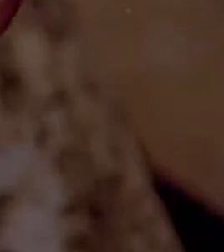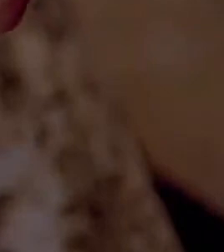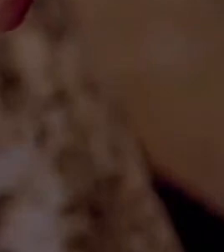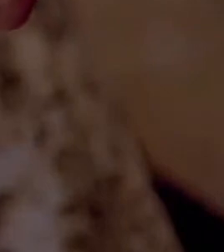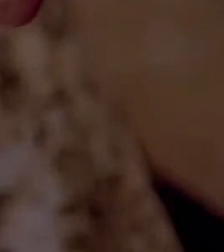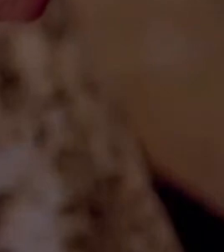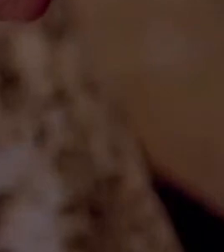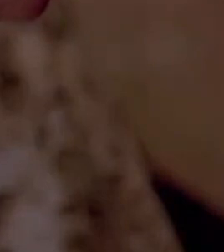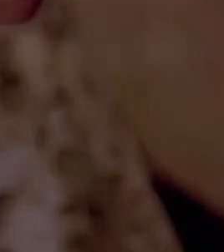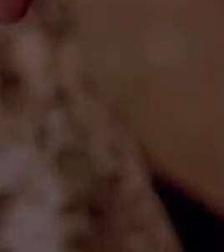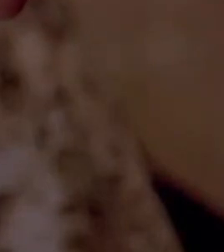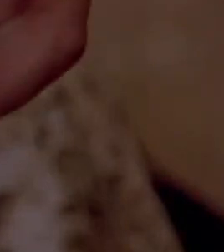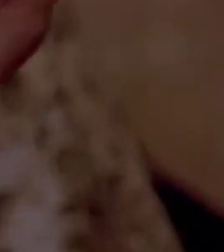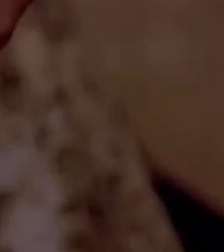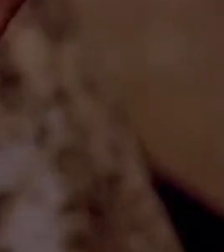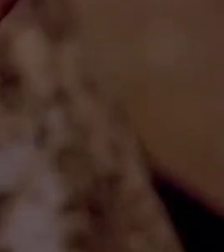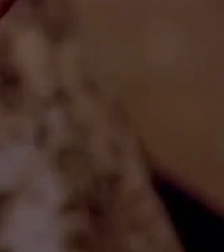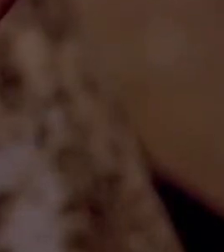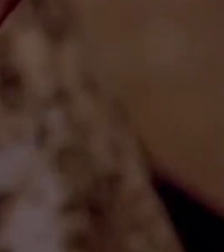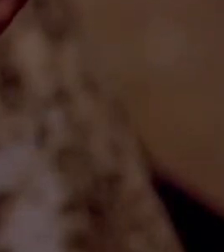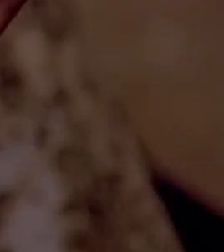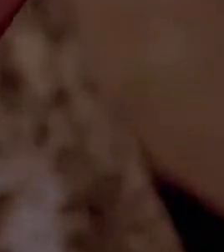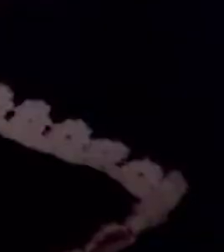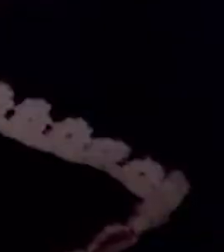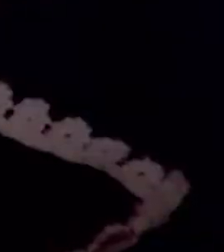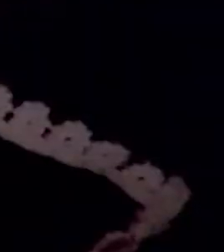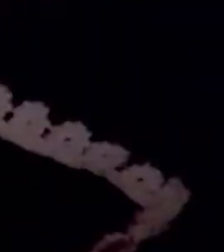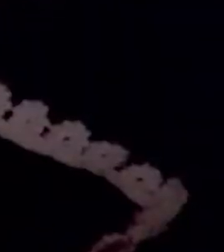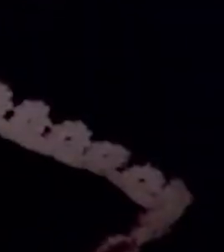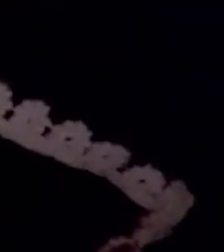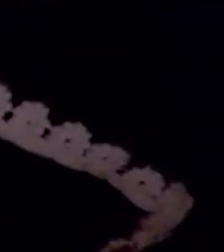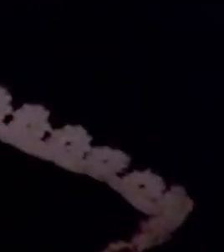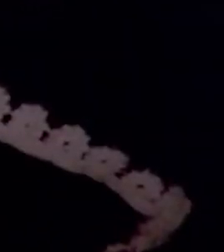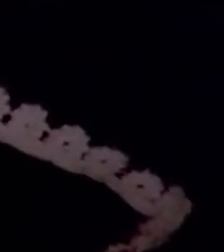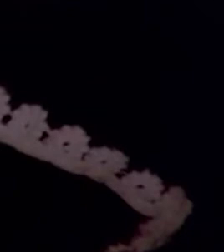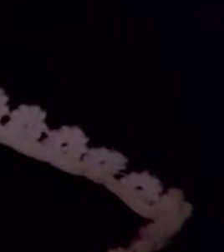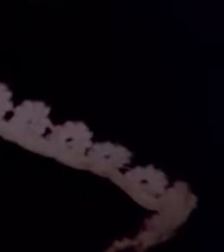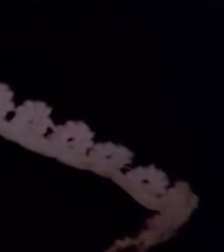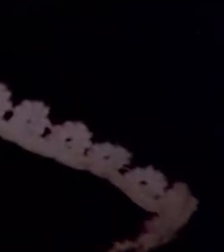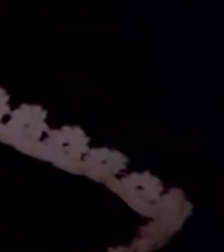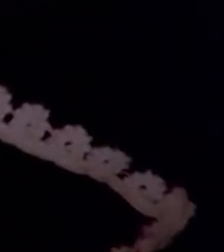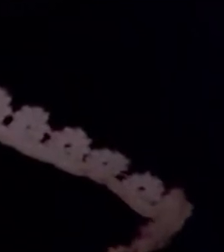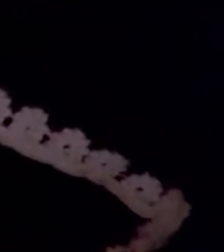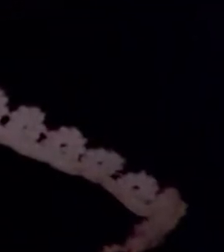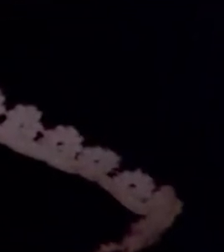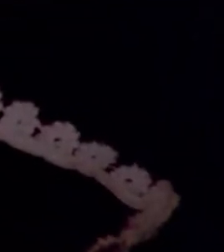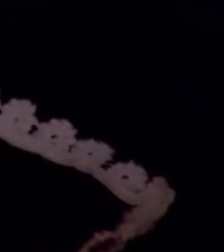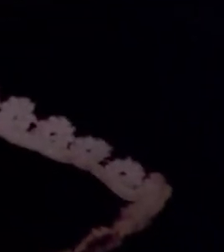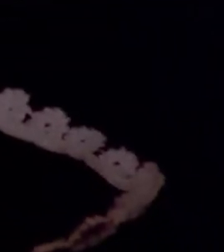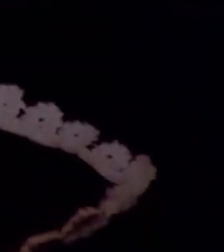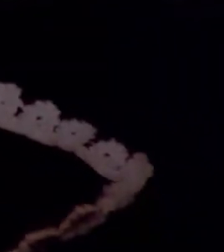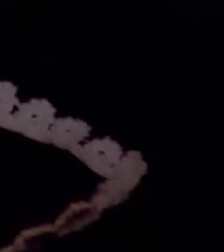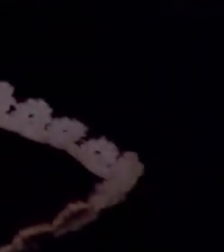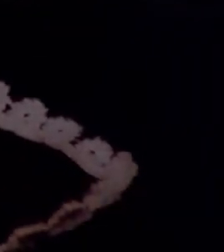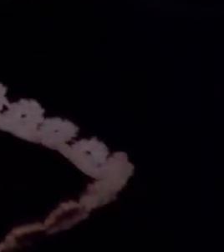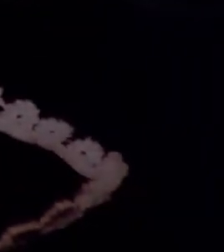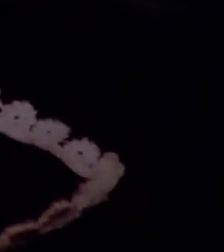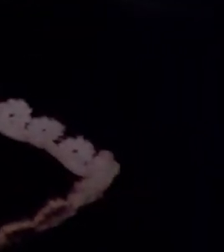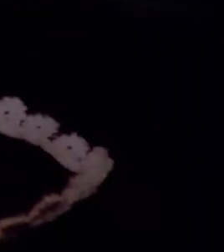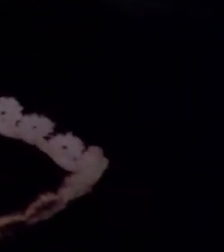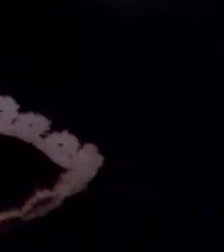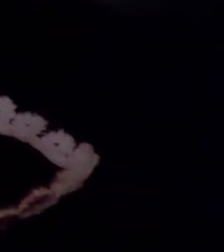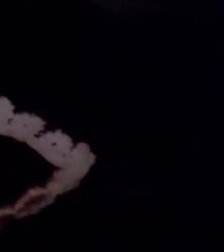Es una raza de resentidos. Por eso Cárdenas le regaló nuestras tierras a la indiana y